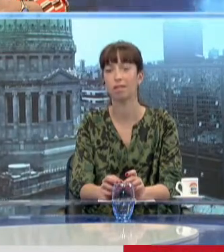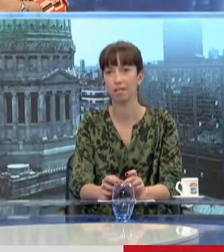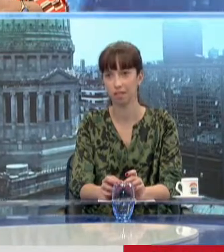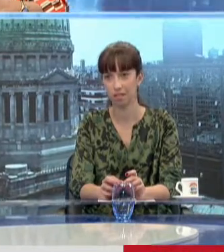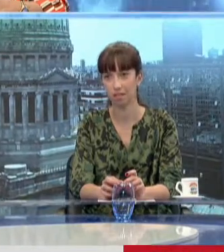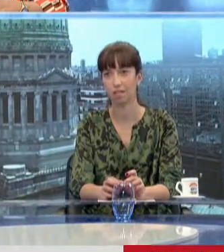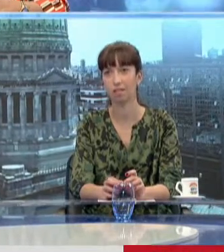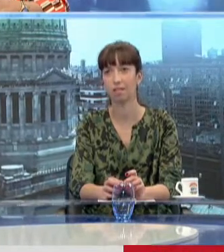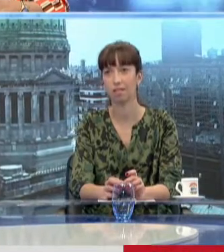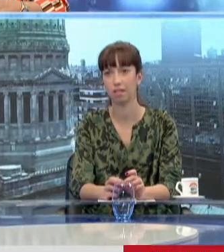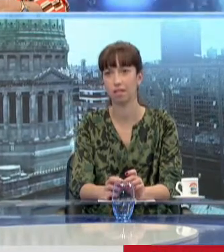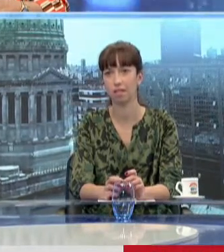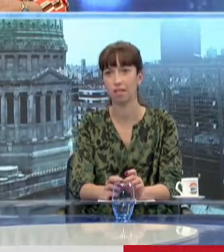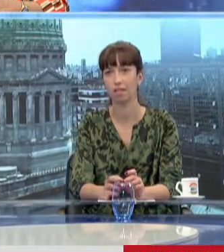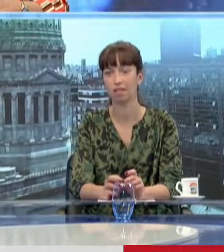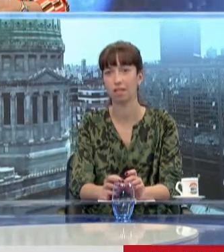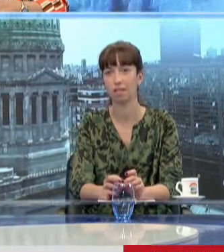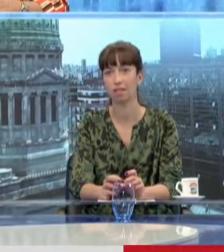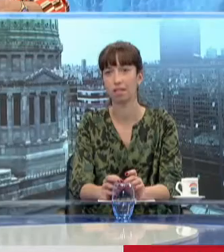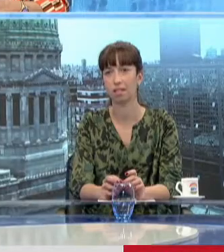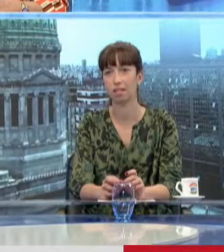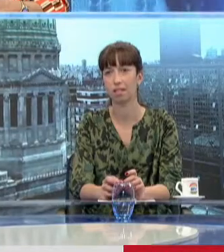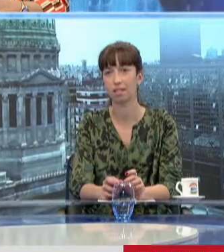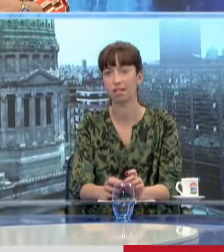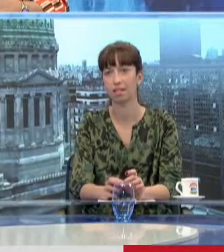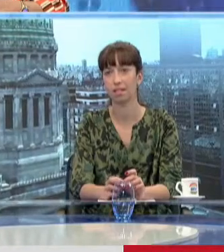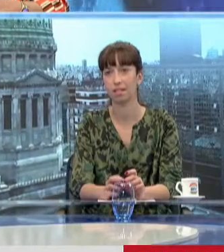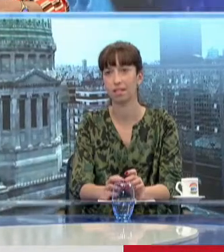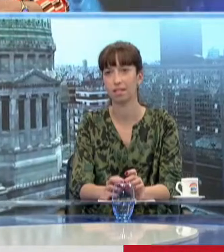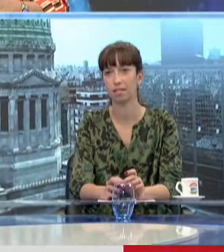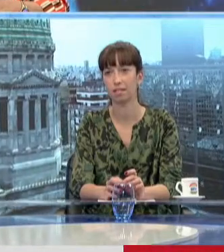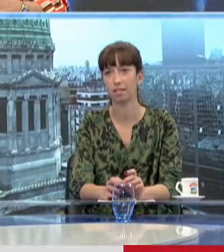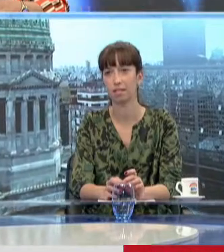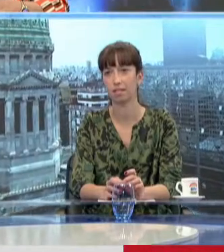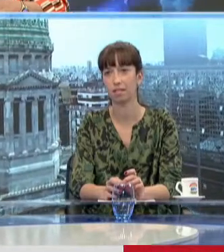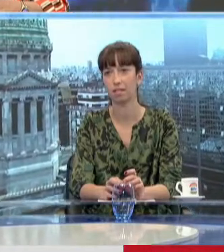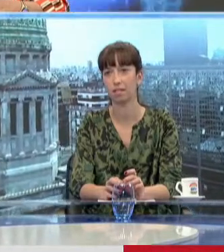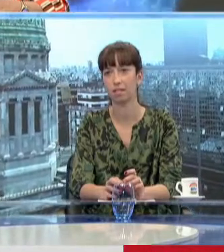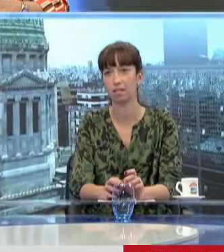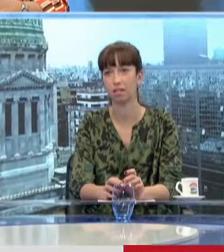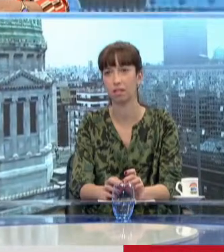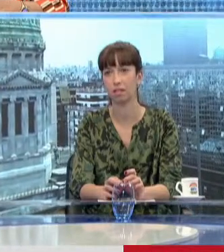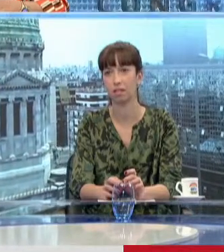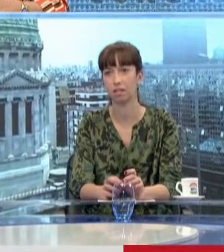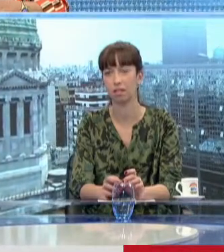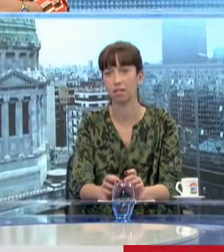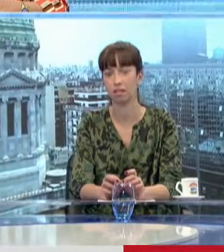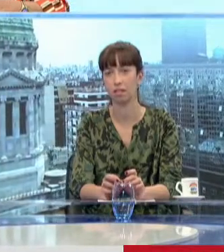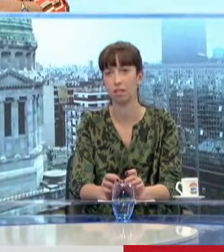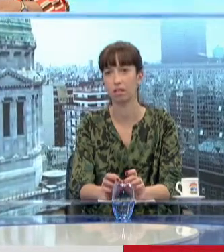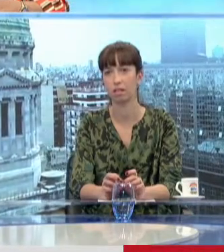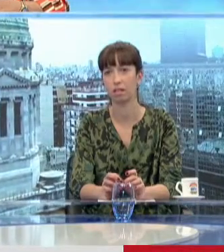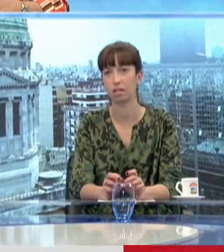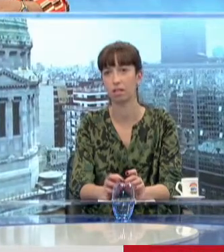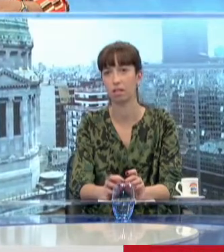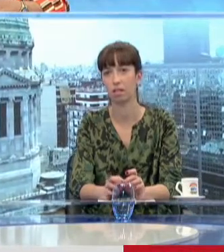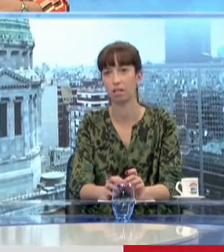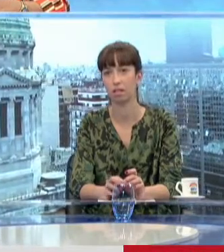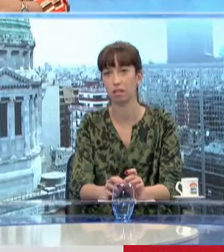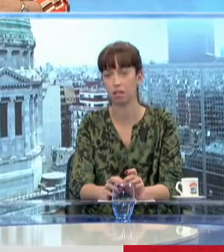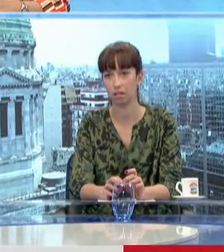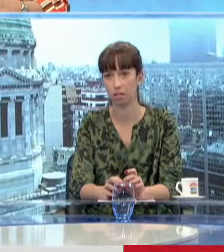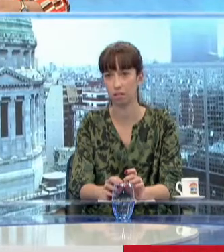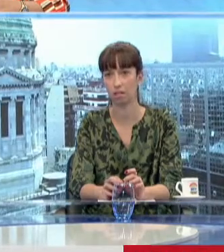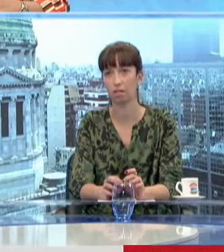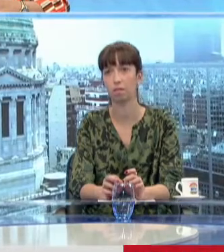para que se comprenda cómo distintos temas se tratan en estas jornadas de trabajo que tienen que ver con el